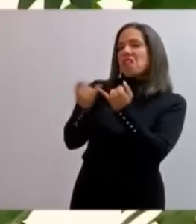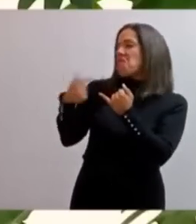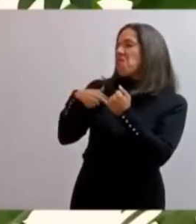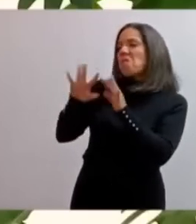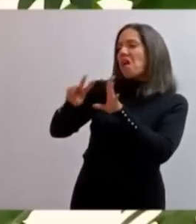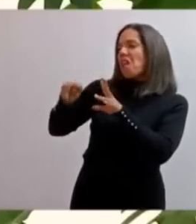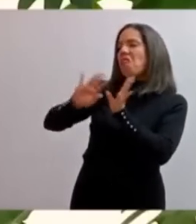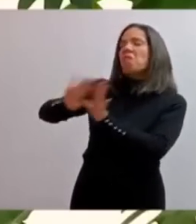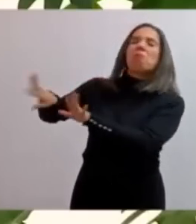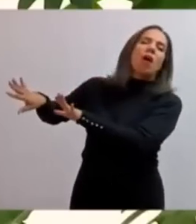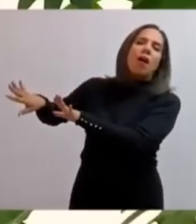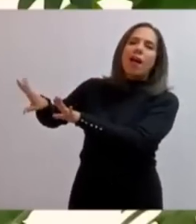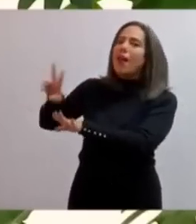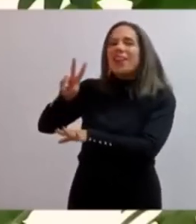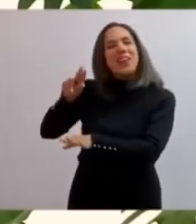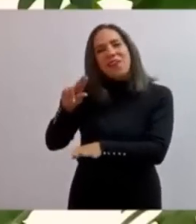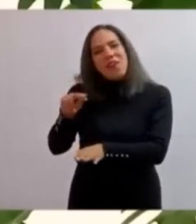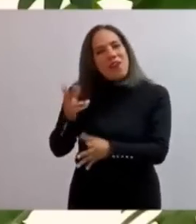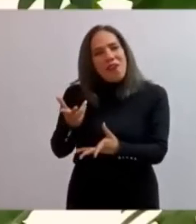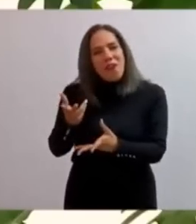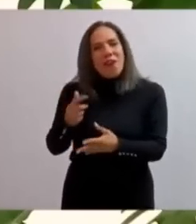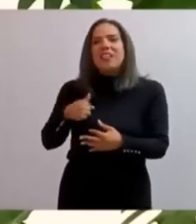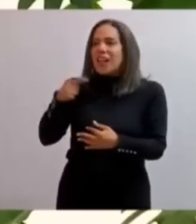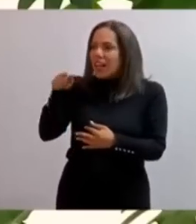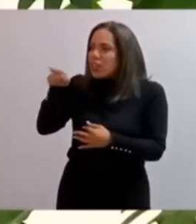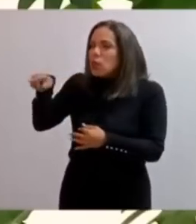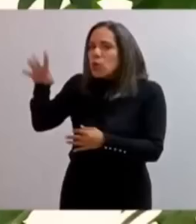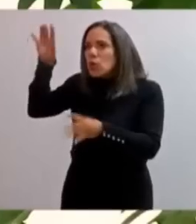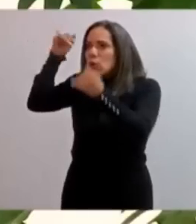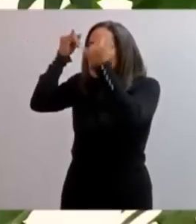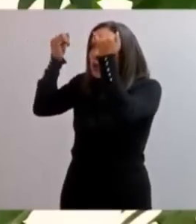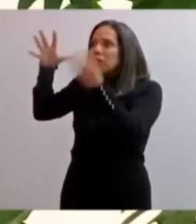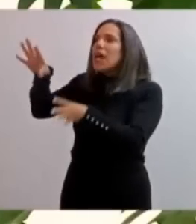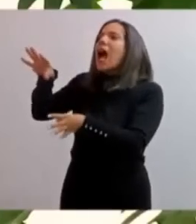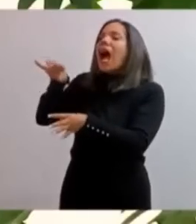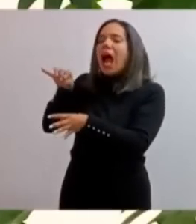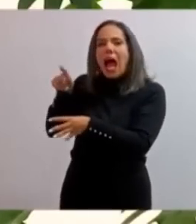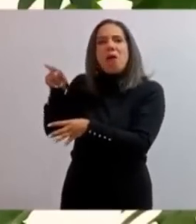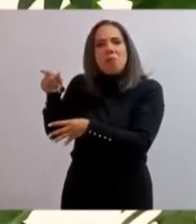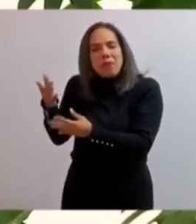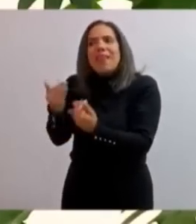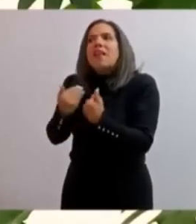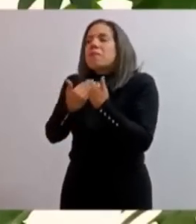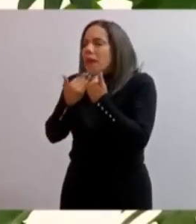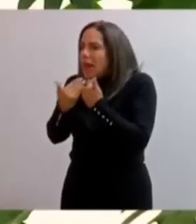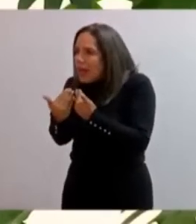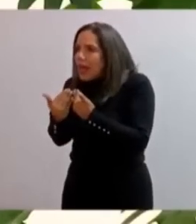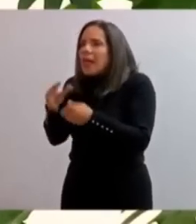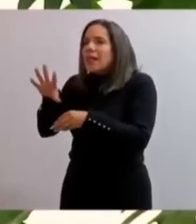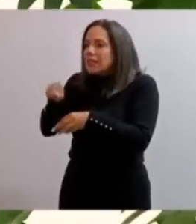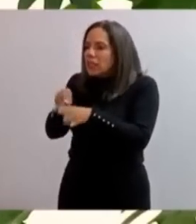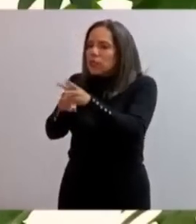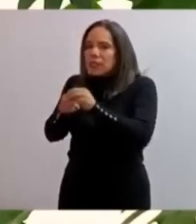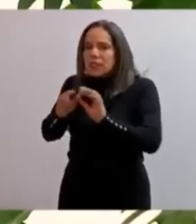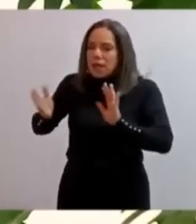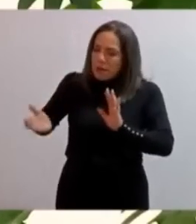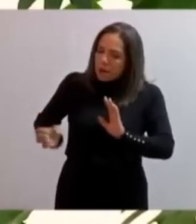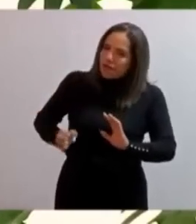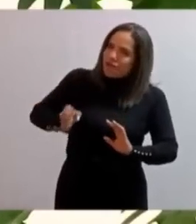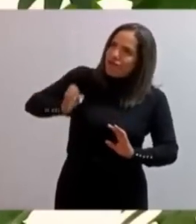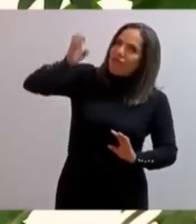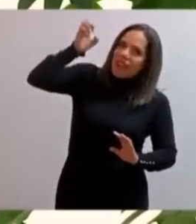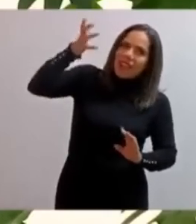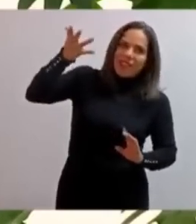considerarnos aparte. Entonces, ¿cómo enriquecemos? O sea, ¿cómo consideramos que el Consejo Técnico puede crecer?